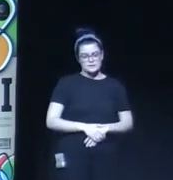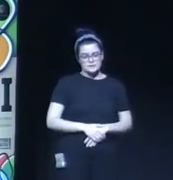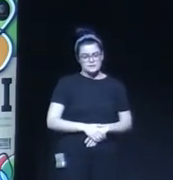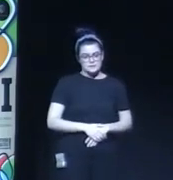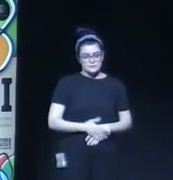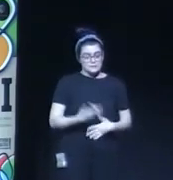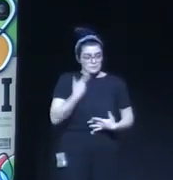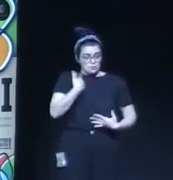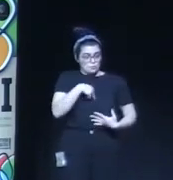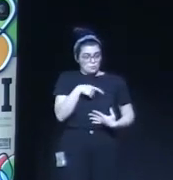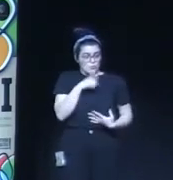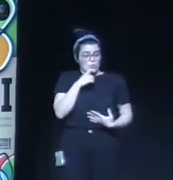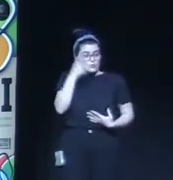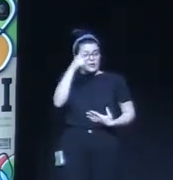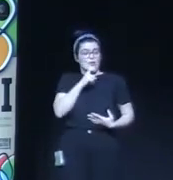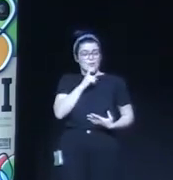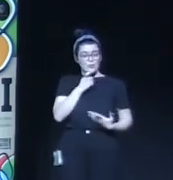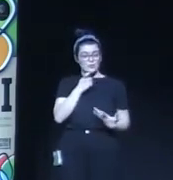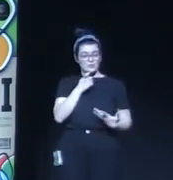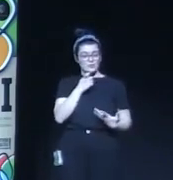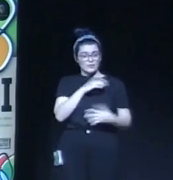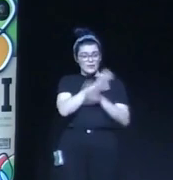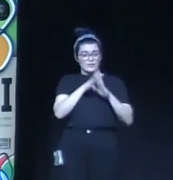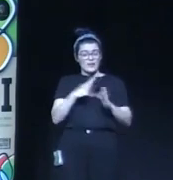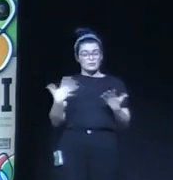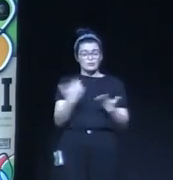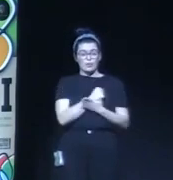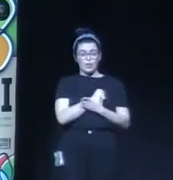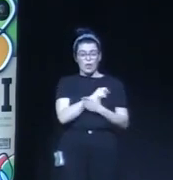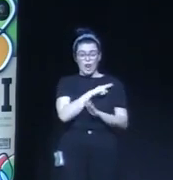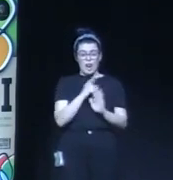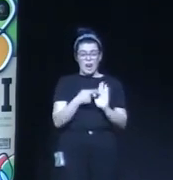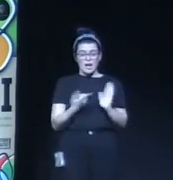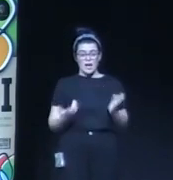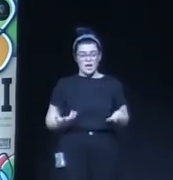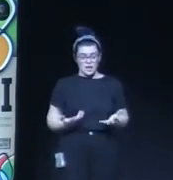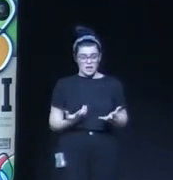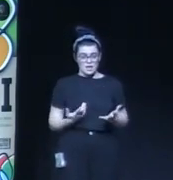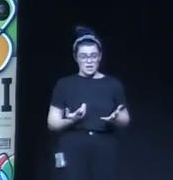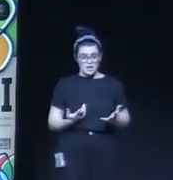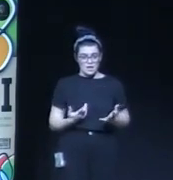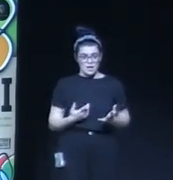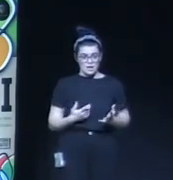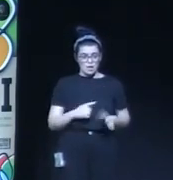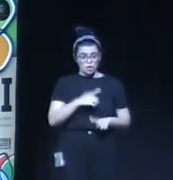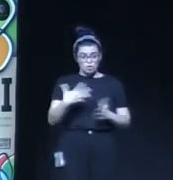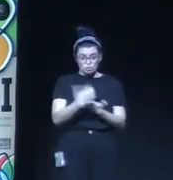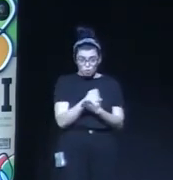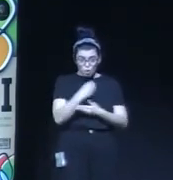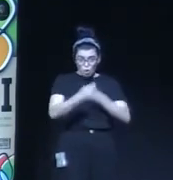hacer? Si todo es ilegal, lo que está, todo lo que han hecho, todo es ilegal.